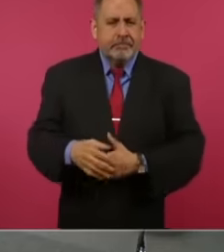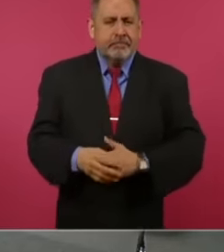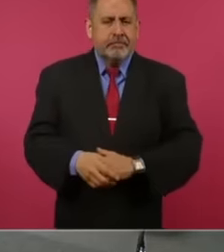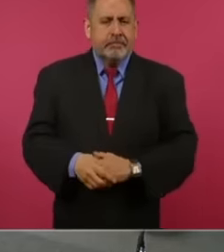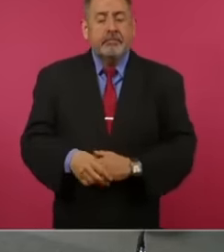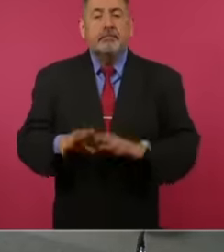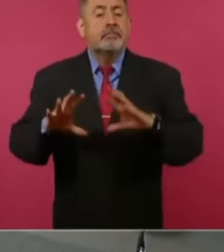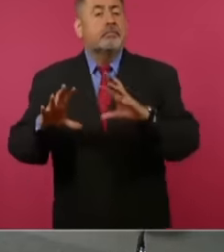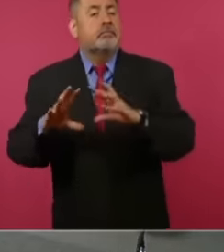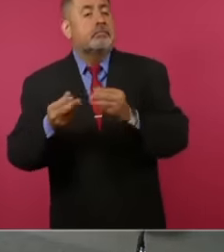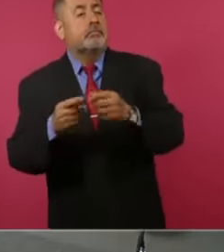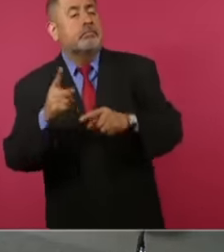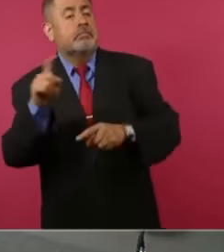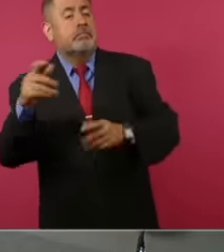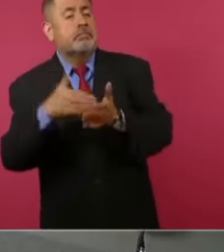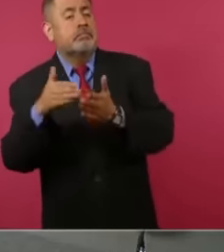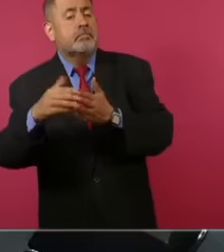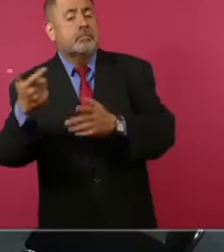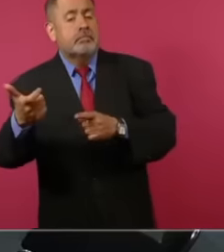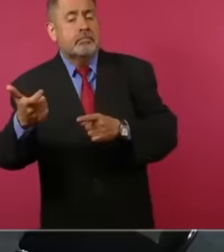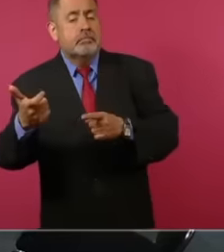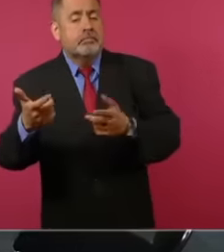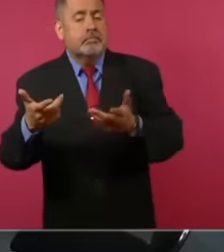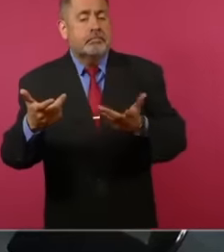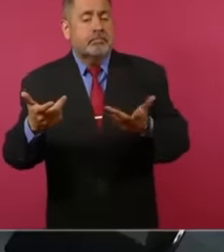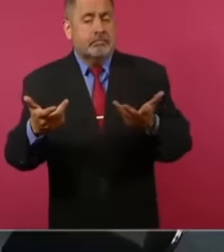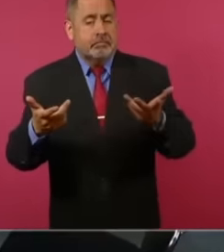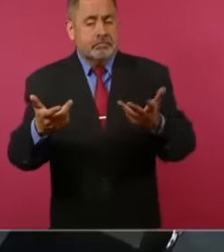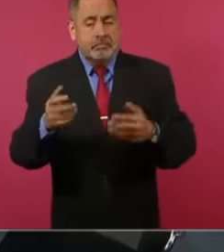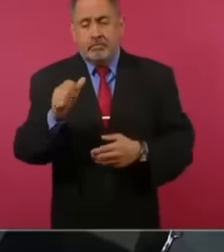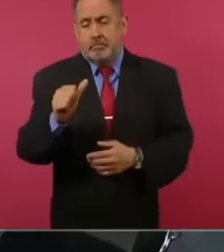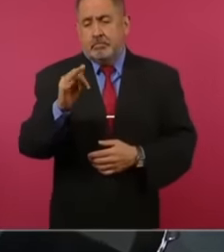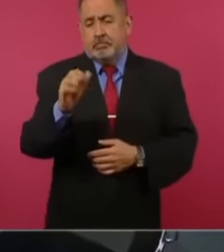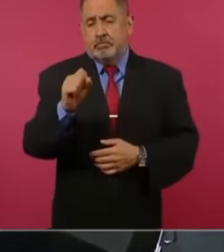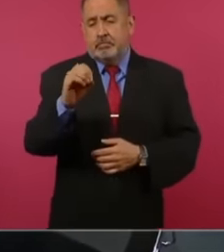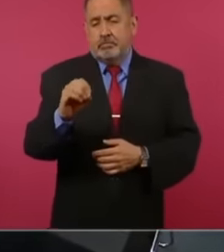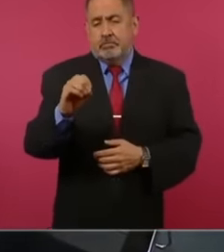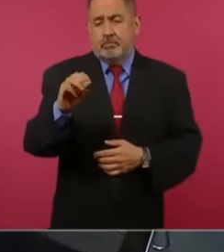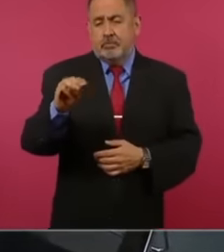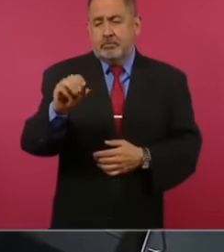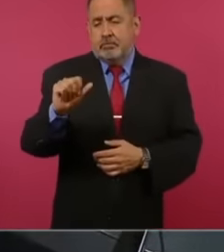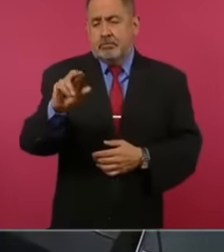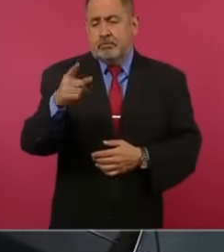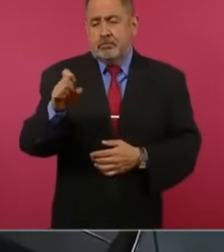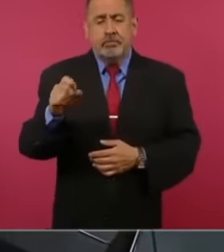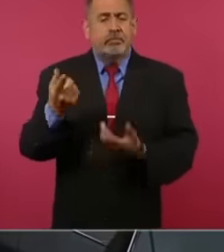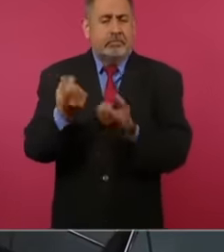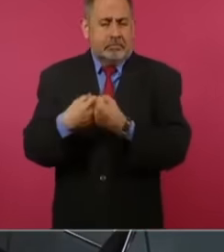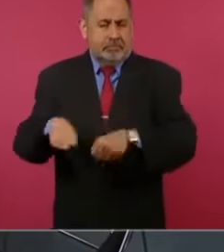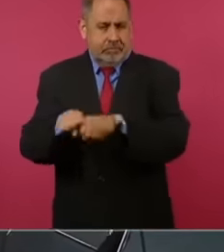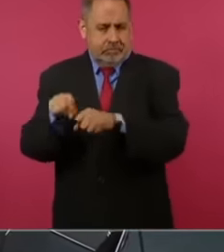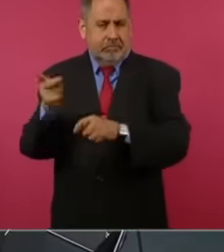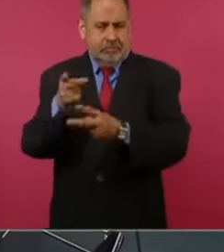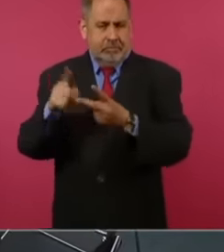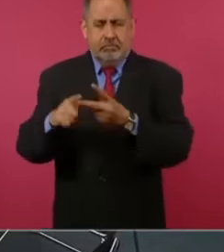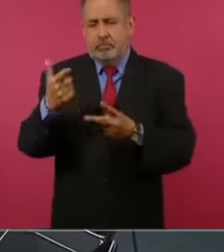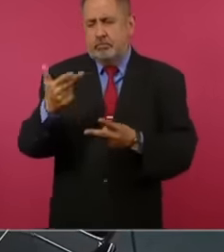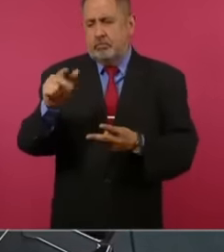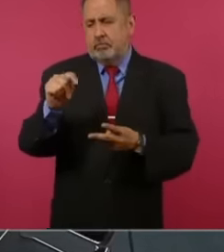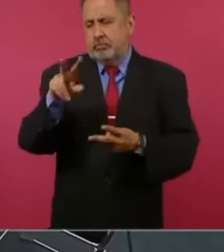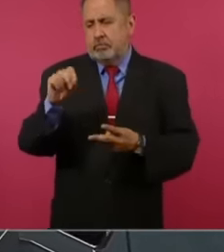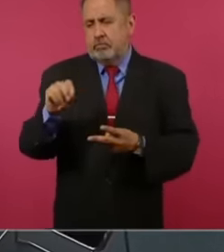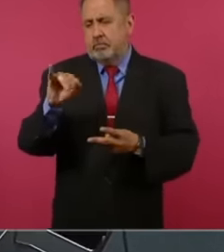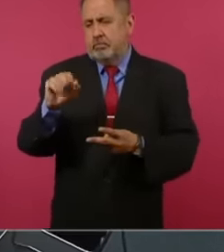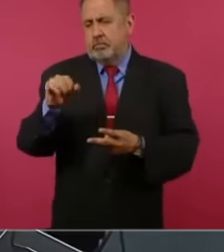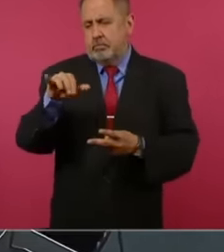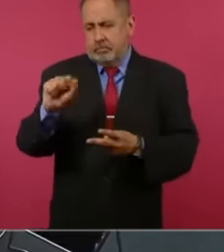de 100 millones de pesos. Bueno, Alfonso Arturo Laborín Márquez son los socios. Gustavo Isaías